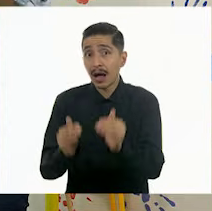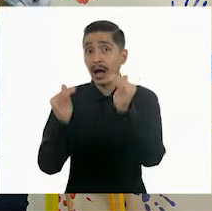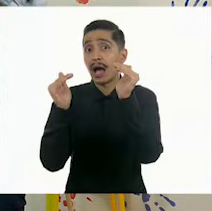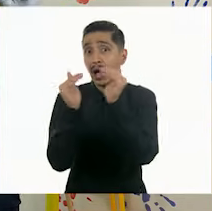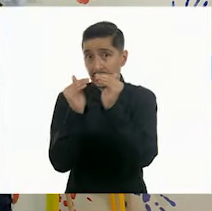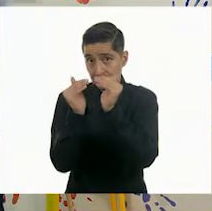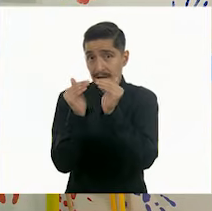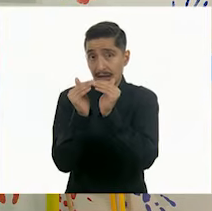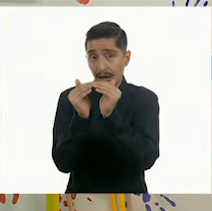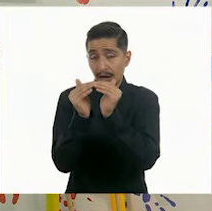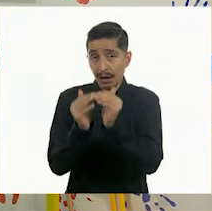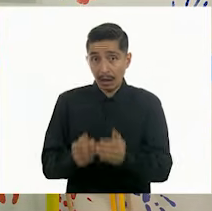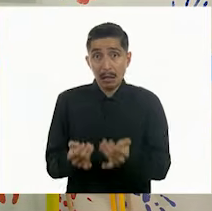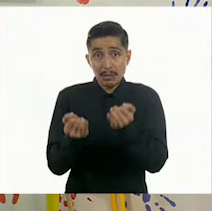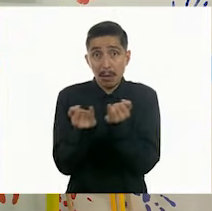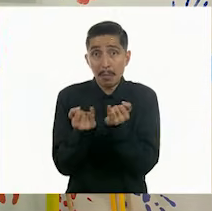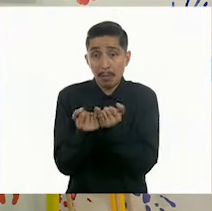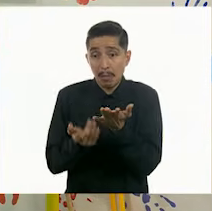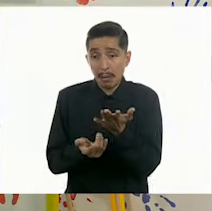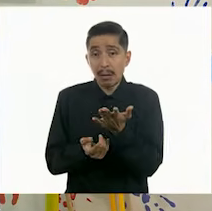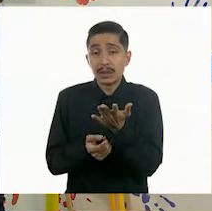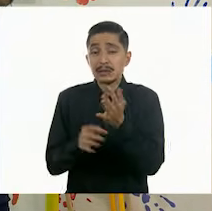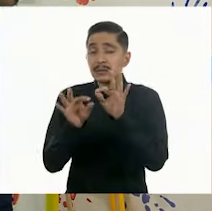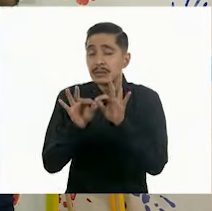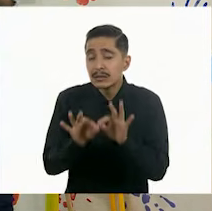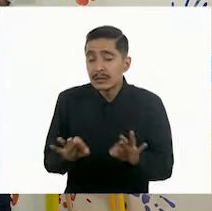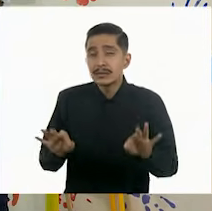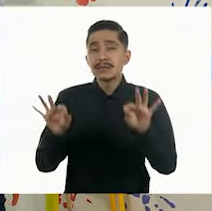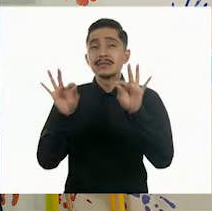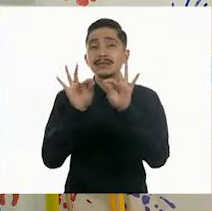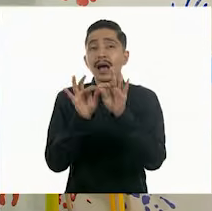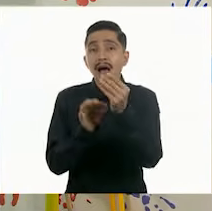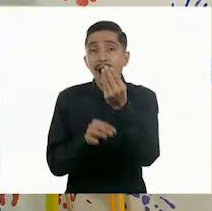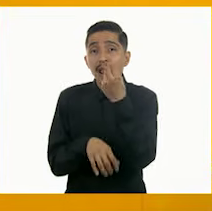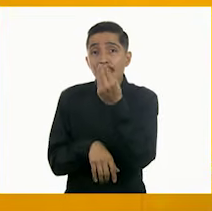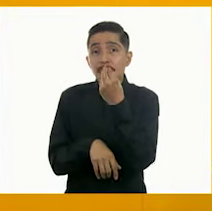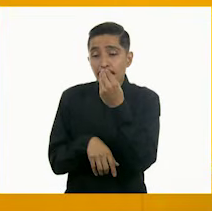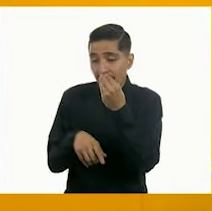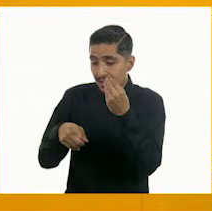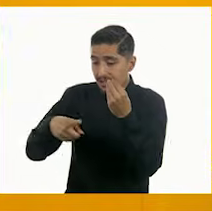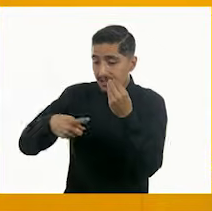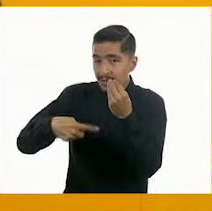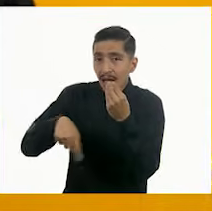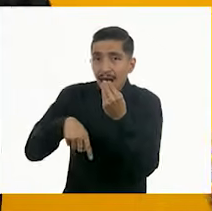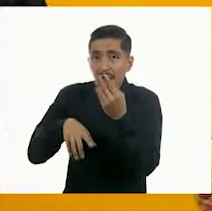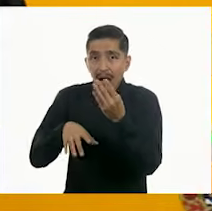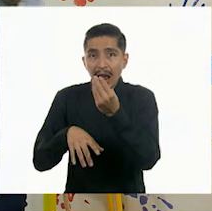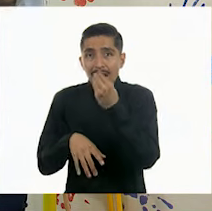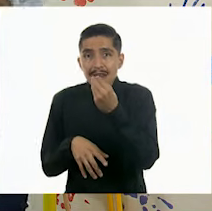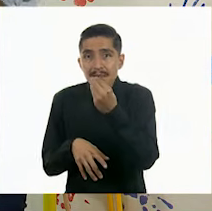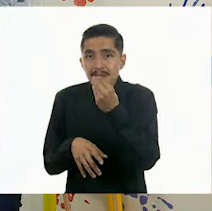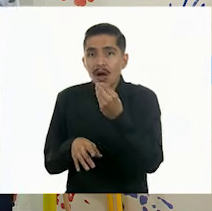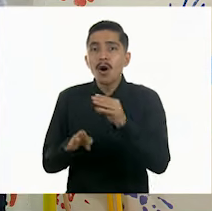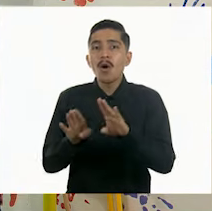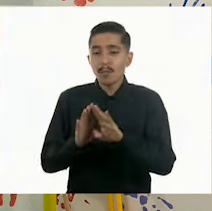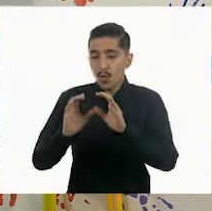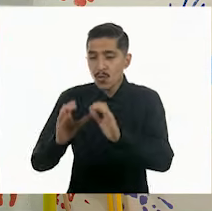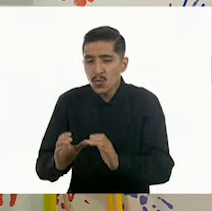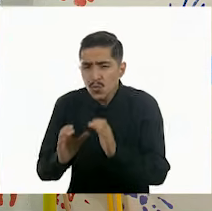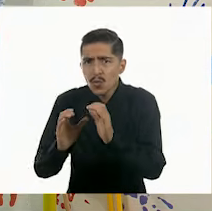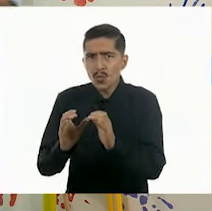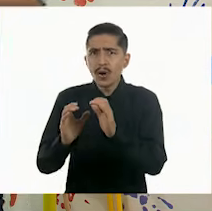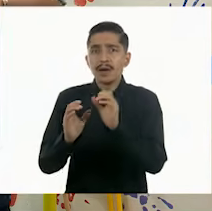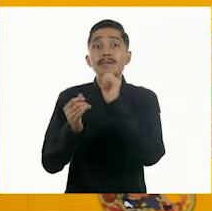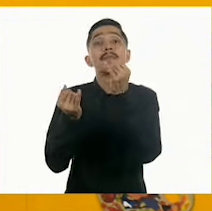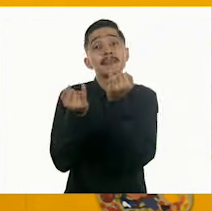importancia de, en particular, de los alimentos, cocción, su conservación y